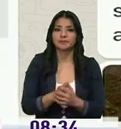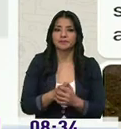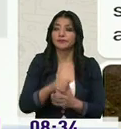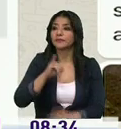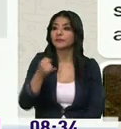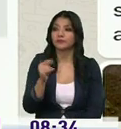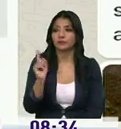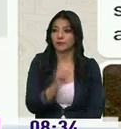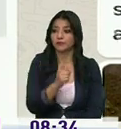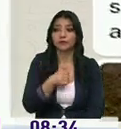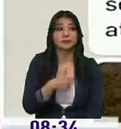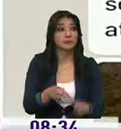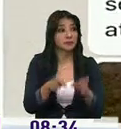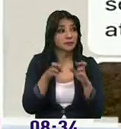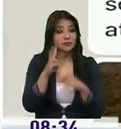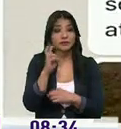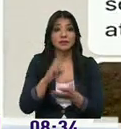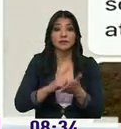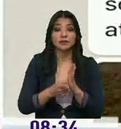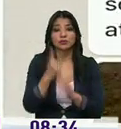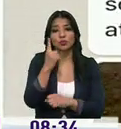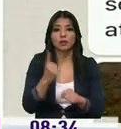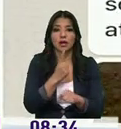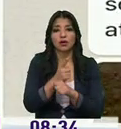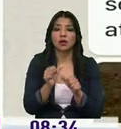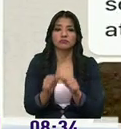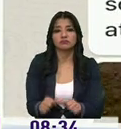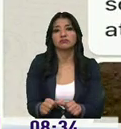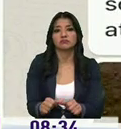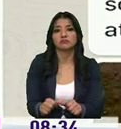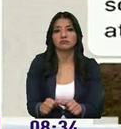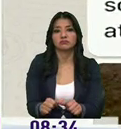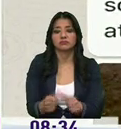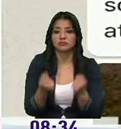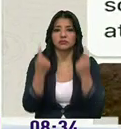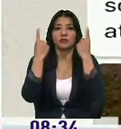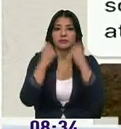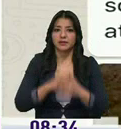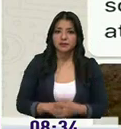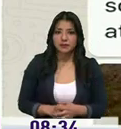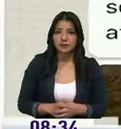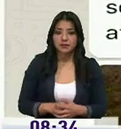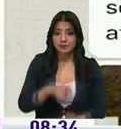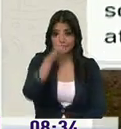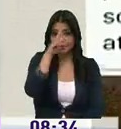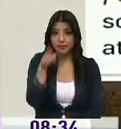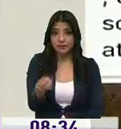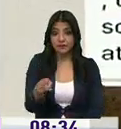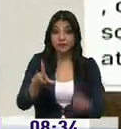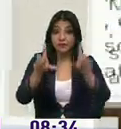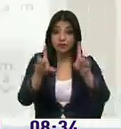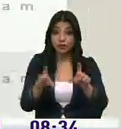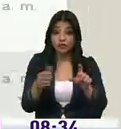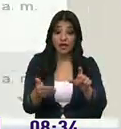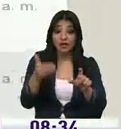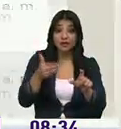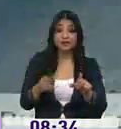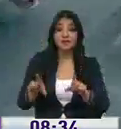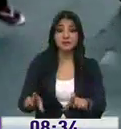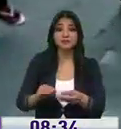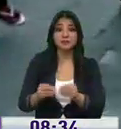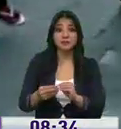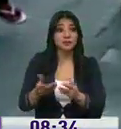Le pido permiso 20 minutos, demora una hora y seguí ahí. Y también mi sorpresa, de estos vivísimos, cuando veo la foto atrás, no tenía placa.